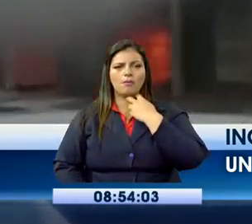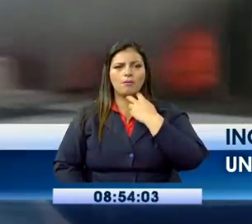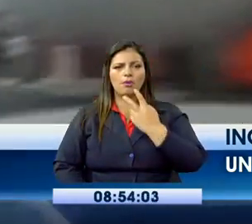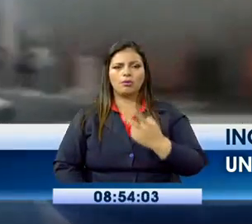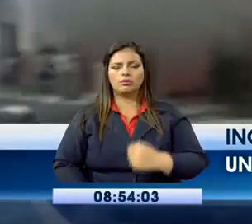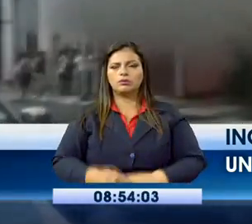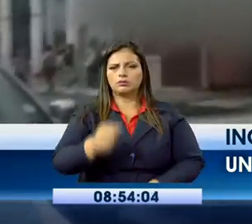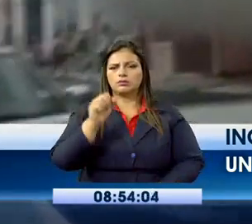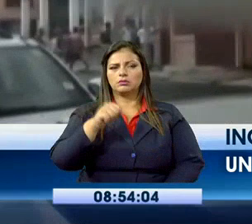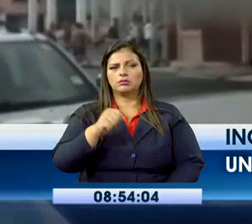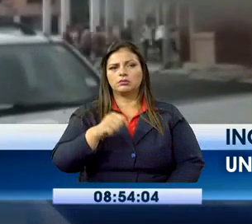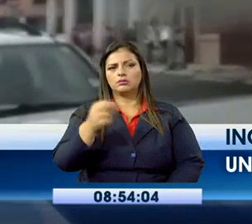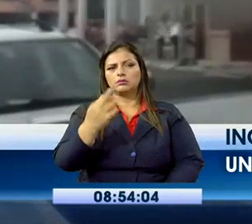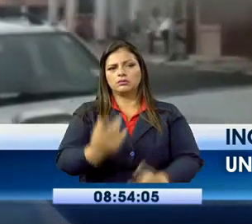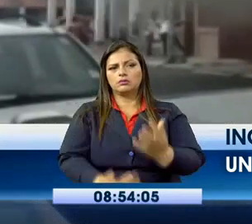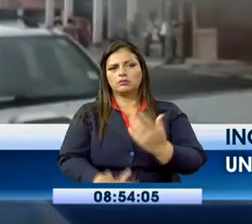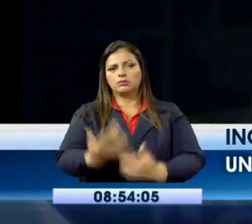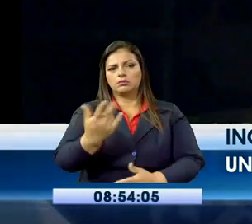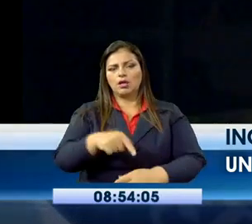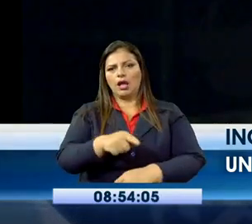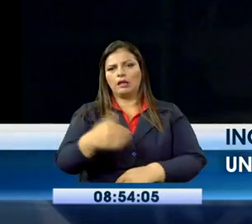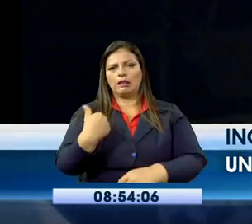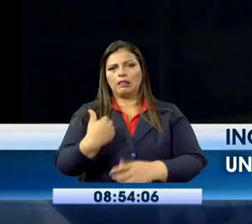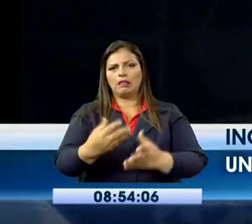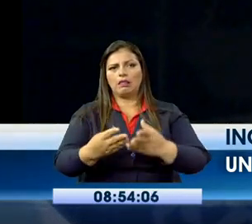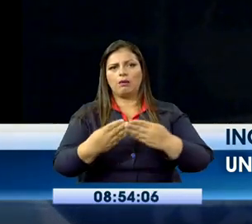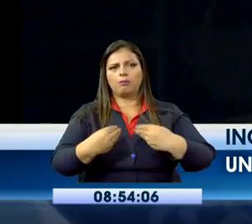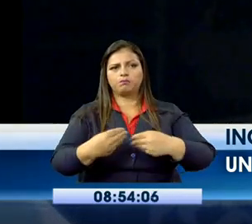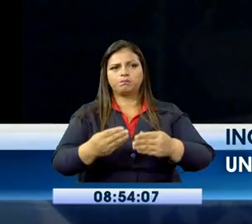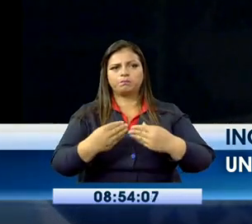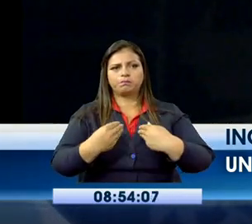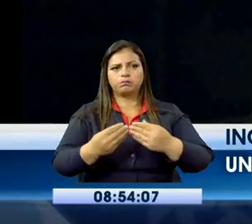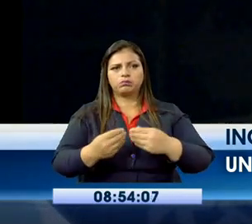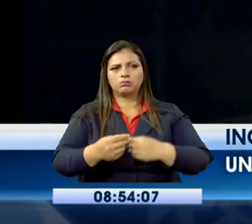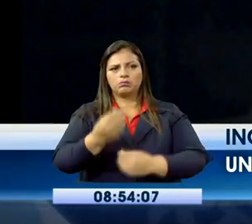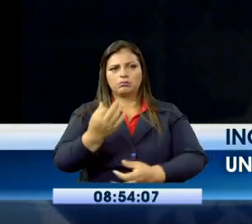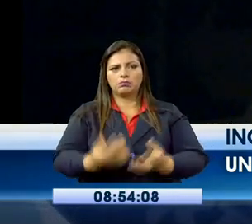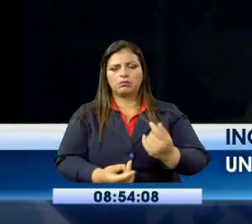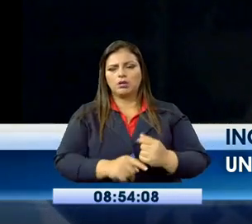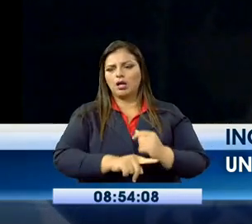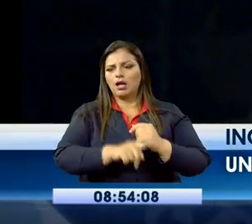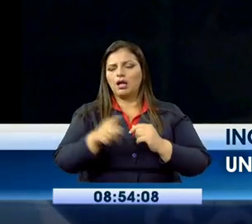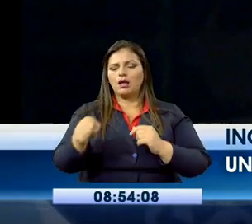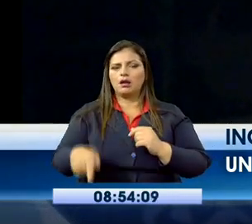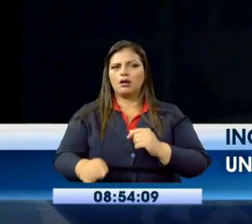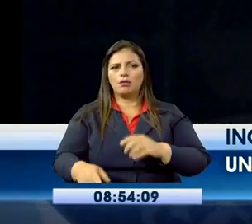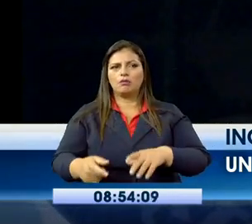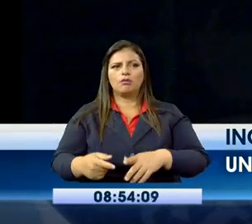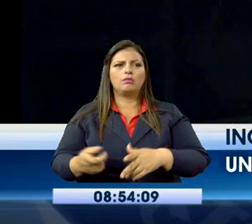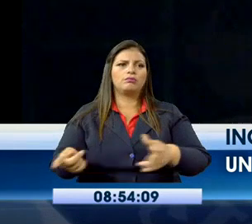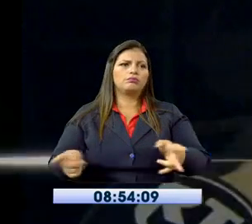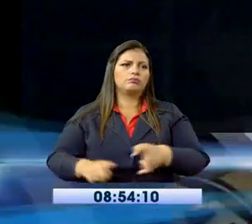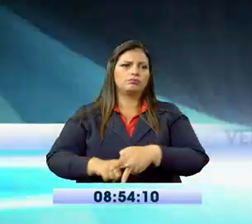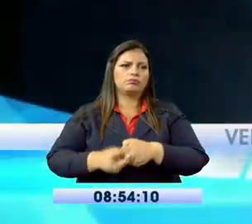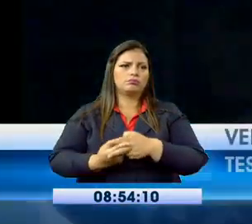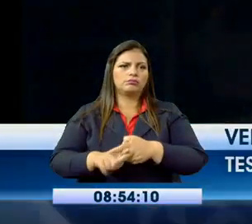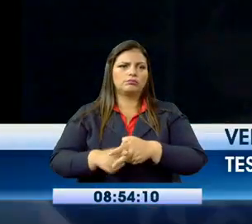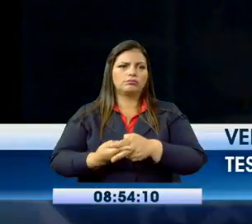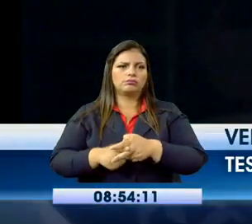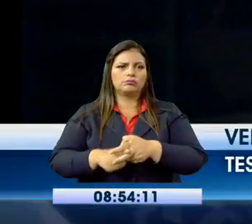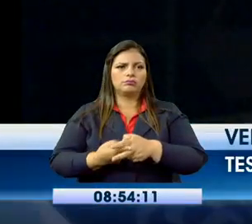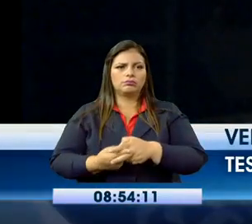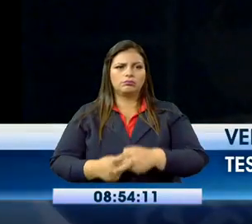más. Al lado de allá, garaje. Y al lado de acá es un taller, pero digamos un taller que no tiene...